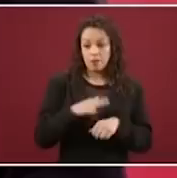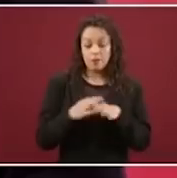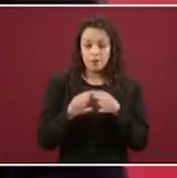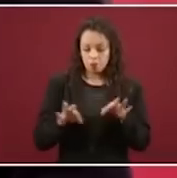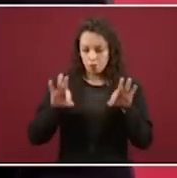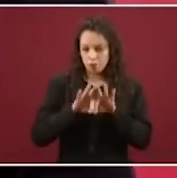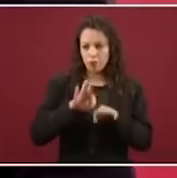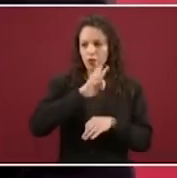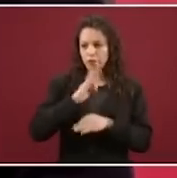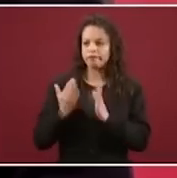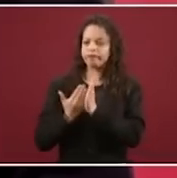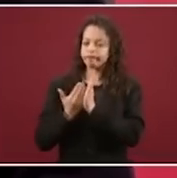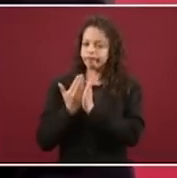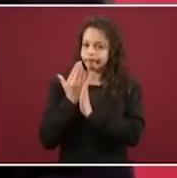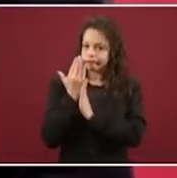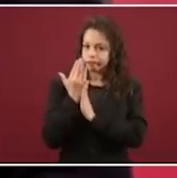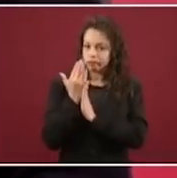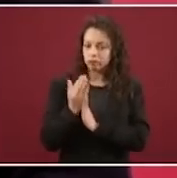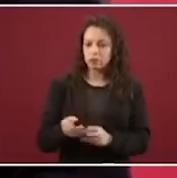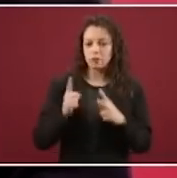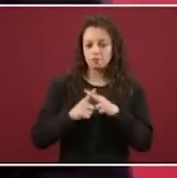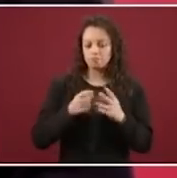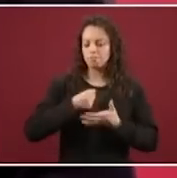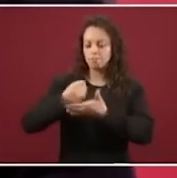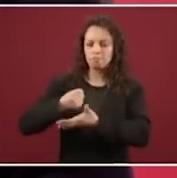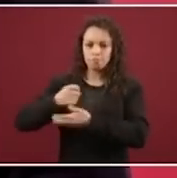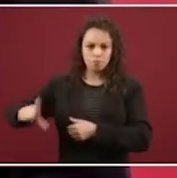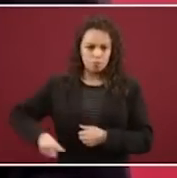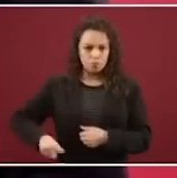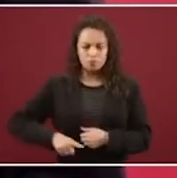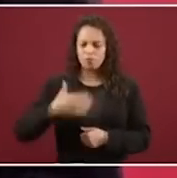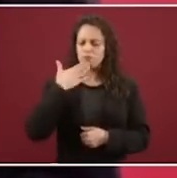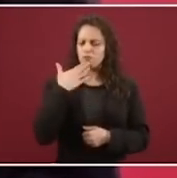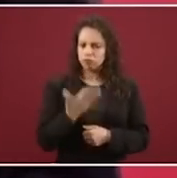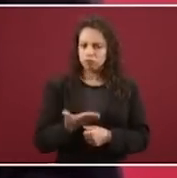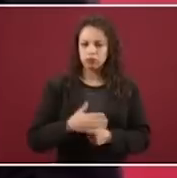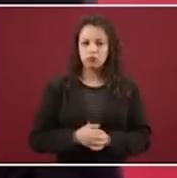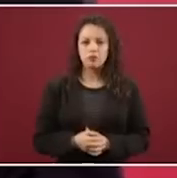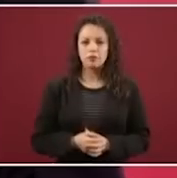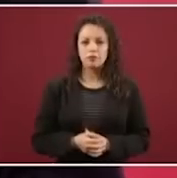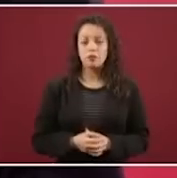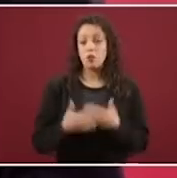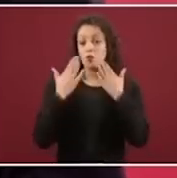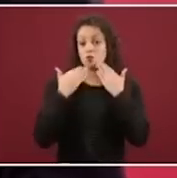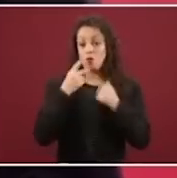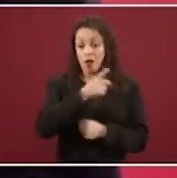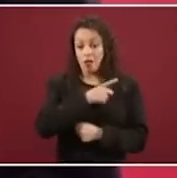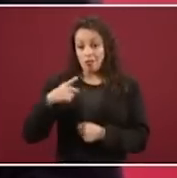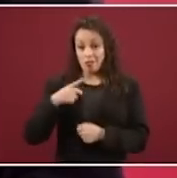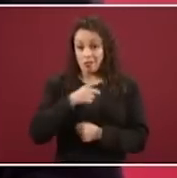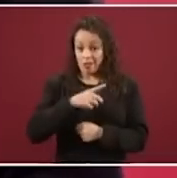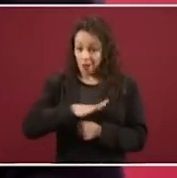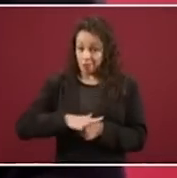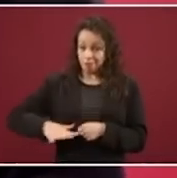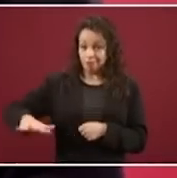Hay finanzas públicas sanas, no aumentó la deuda pública, no aumentan